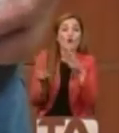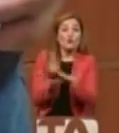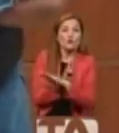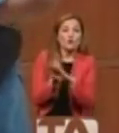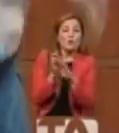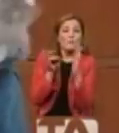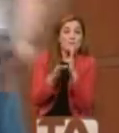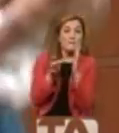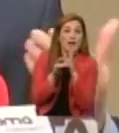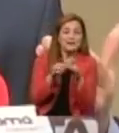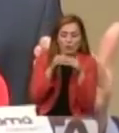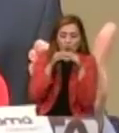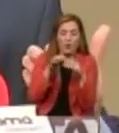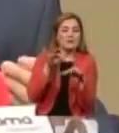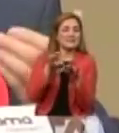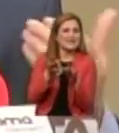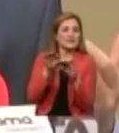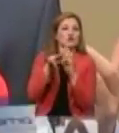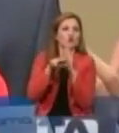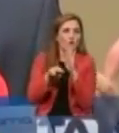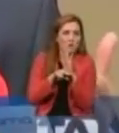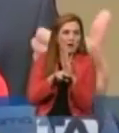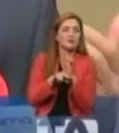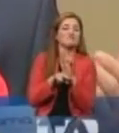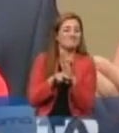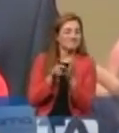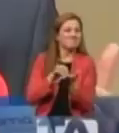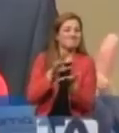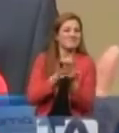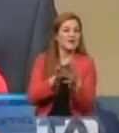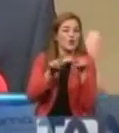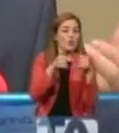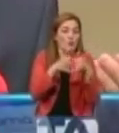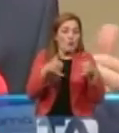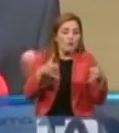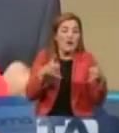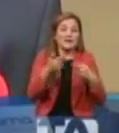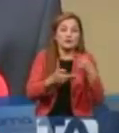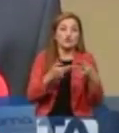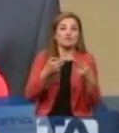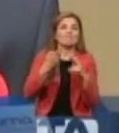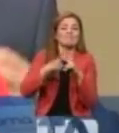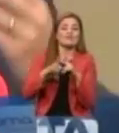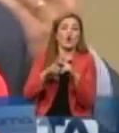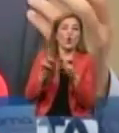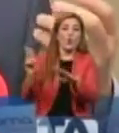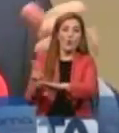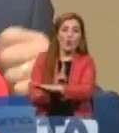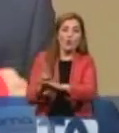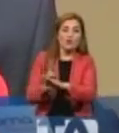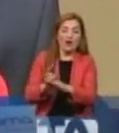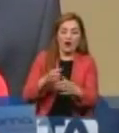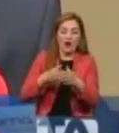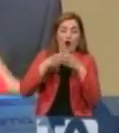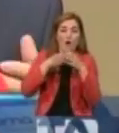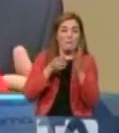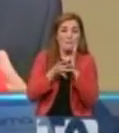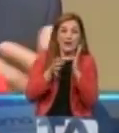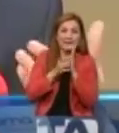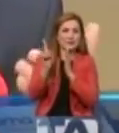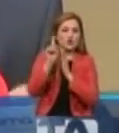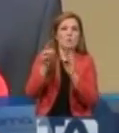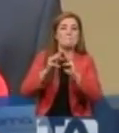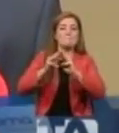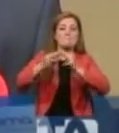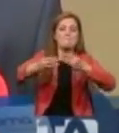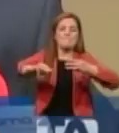fundas plásticas. También la normativa lo que contempla es que los locales comerciales empiecen a otorgar fundas que sean, hay un material que